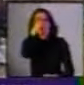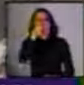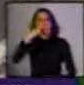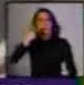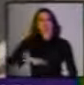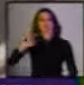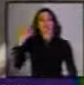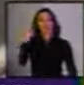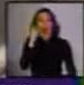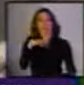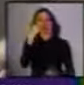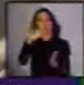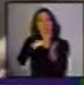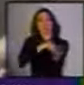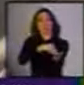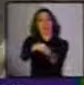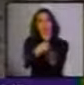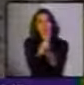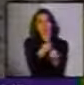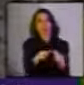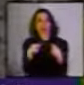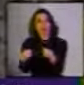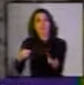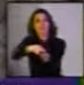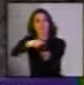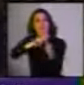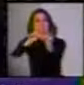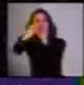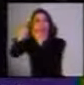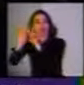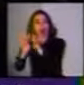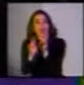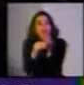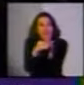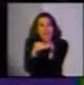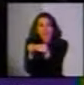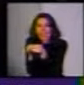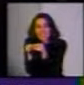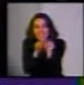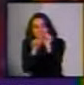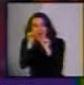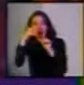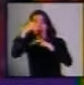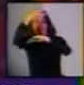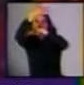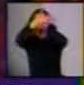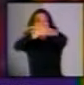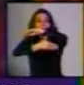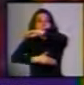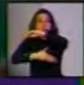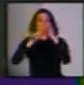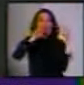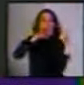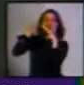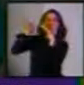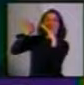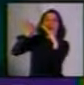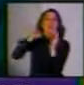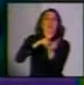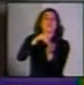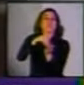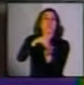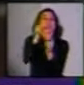más de 4.000 millones de pesos. Se busca restaurar cada rincón de la imponente fachada, la que a diario acoge a miles